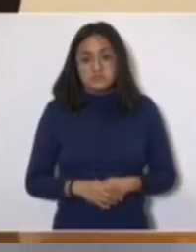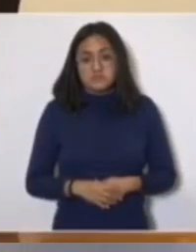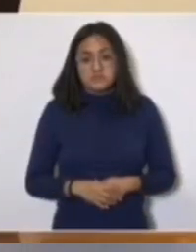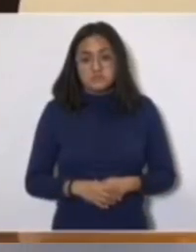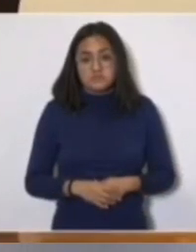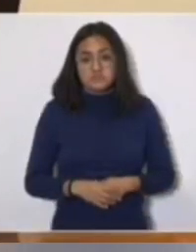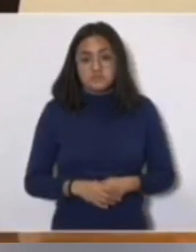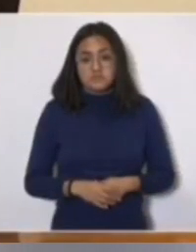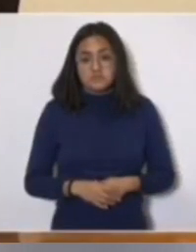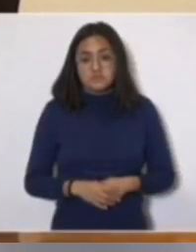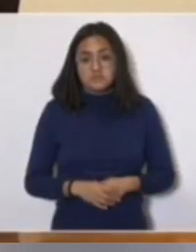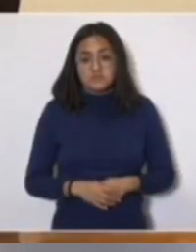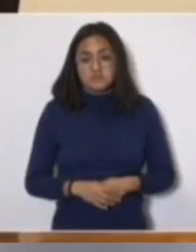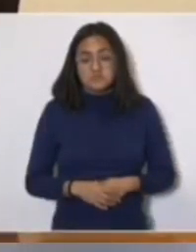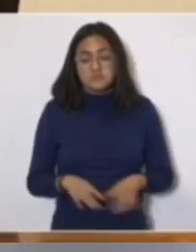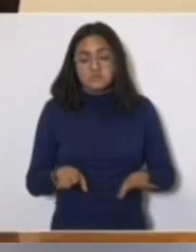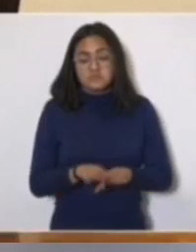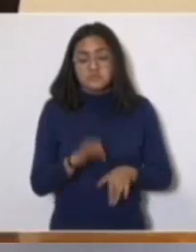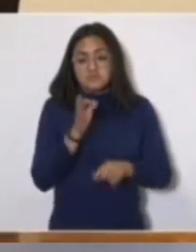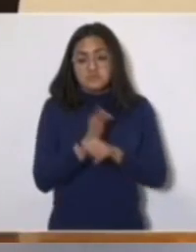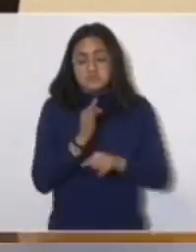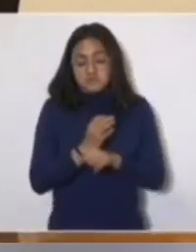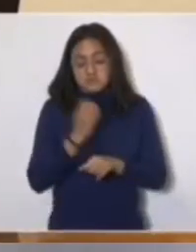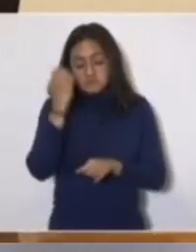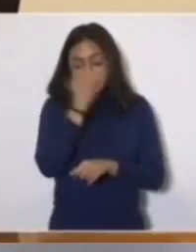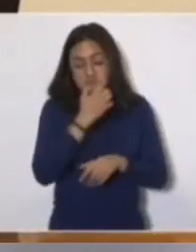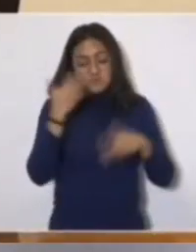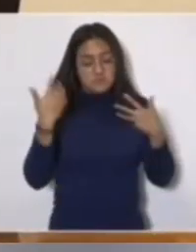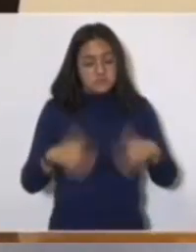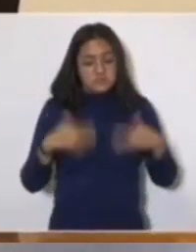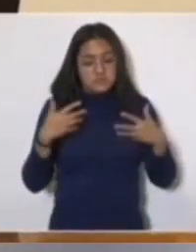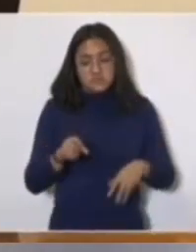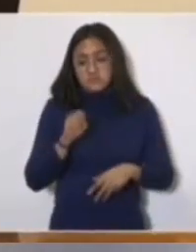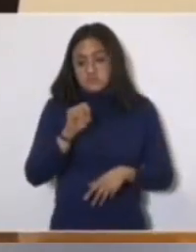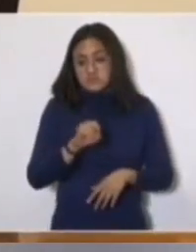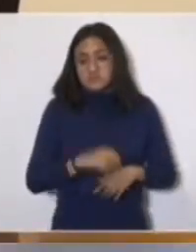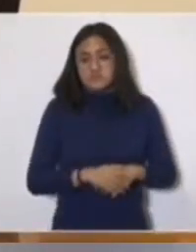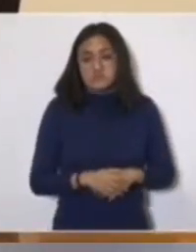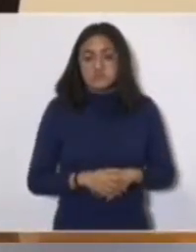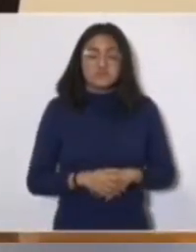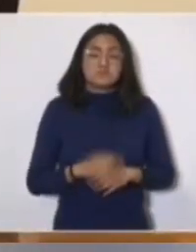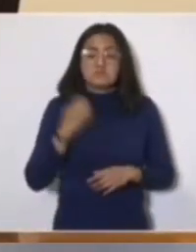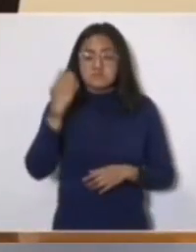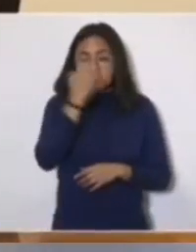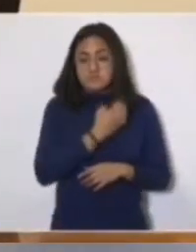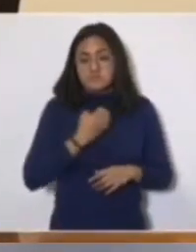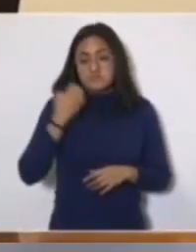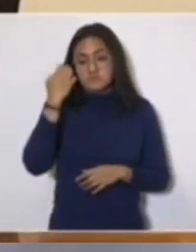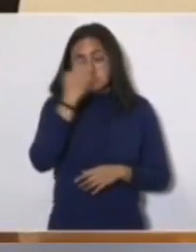estamos en un proceso de análisis de análisis evaluando